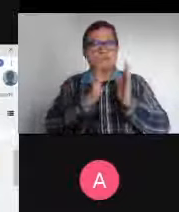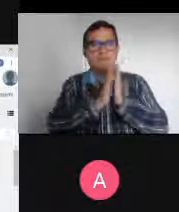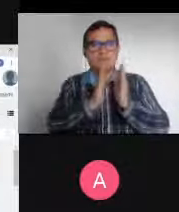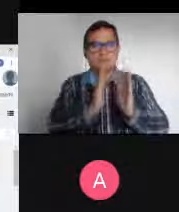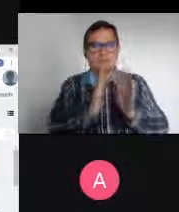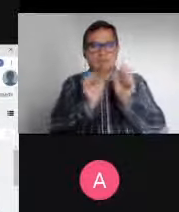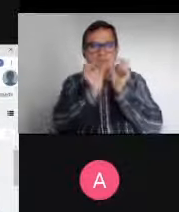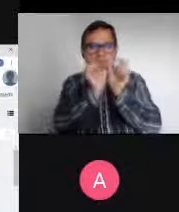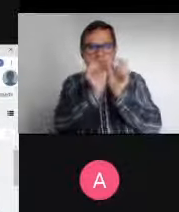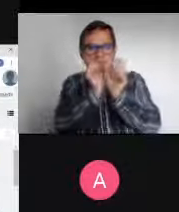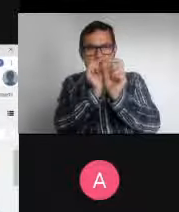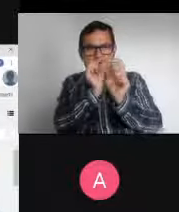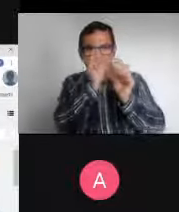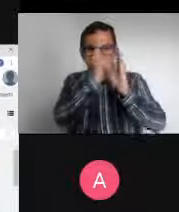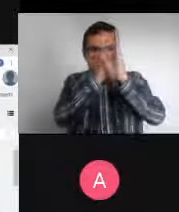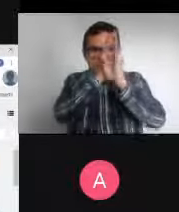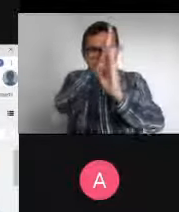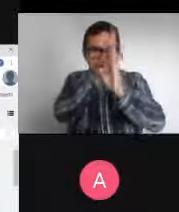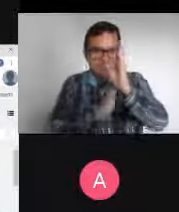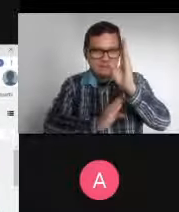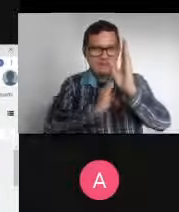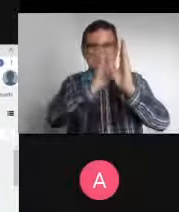aquí está nuestra rayita.